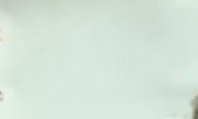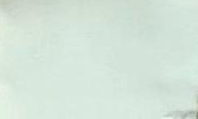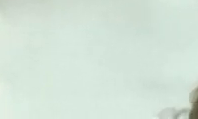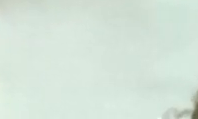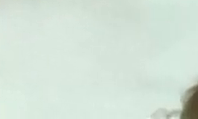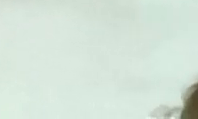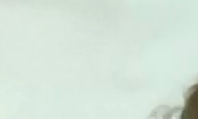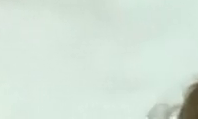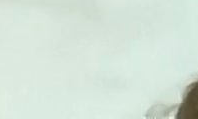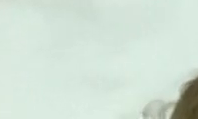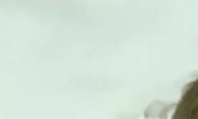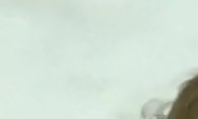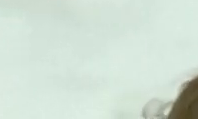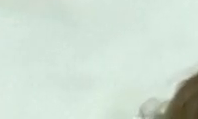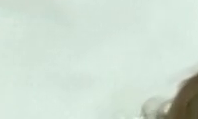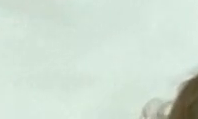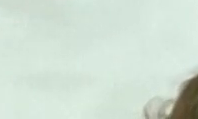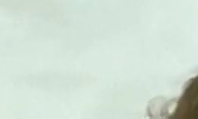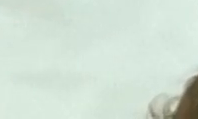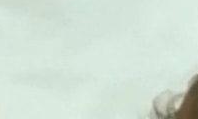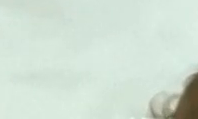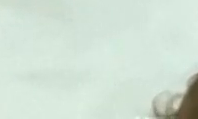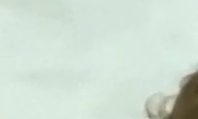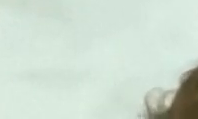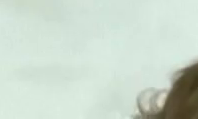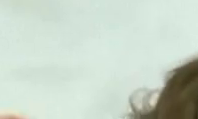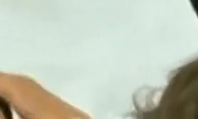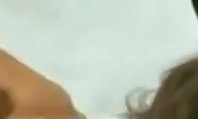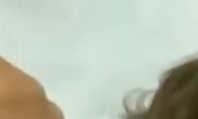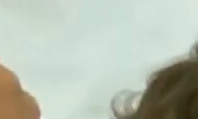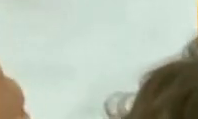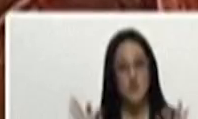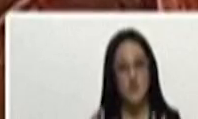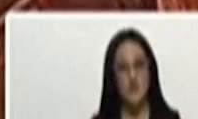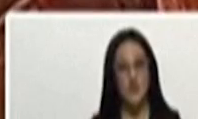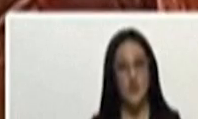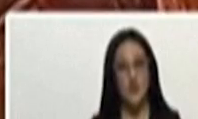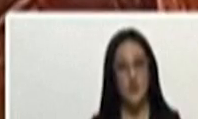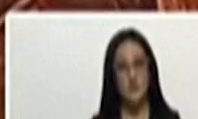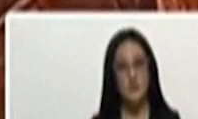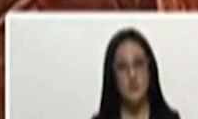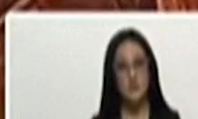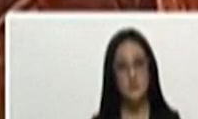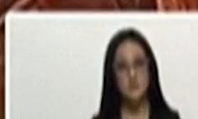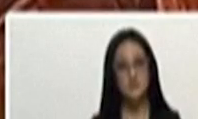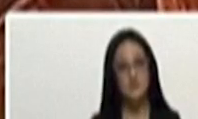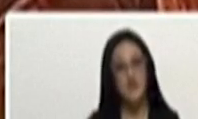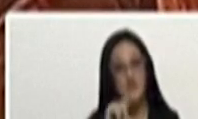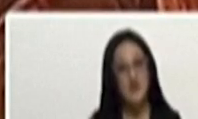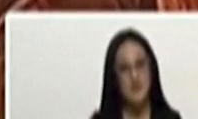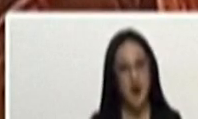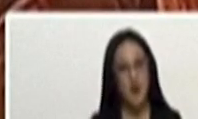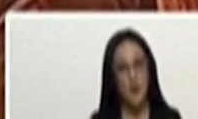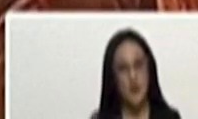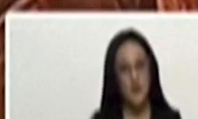girardot que una de las poblaciones de ureña en Venezuela y Cúcuta en Colombia la firma de este